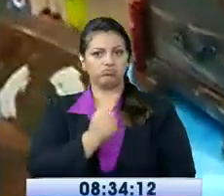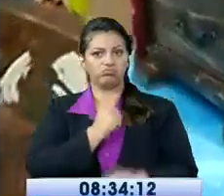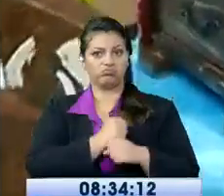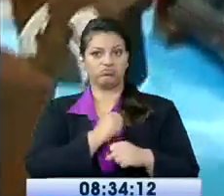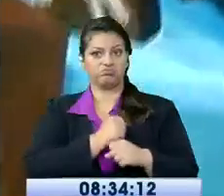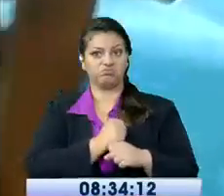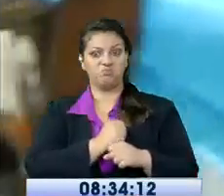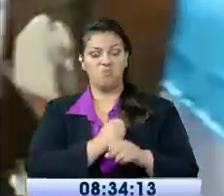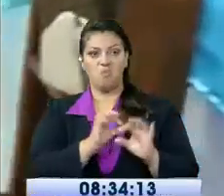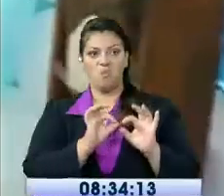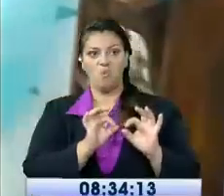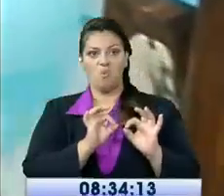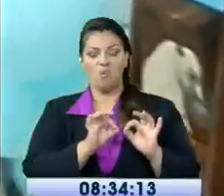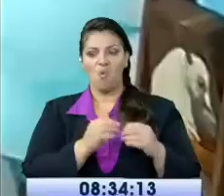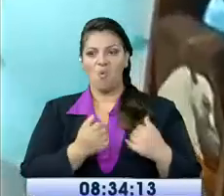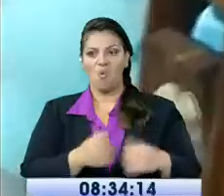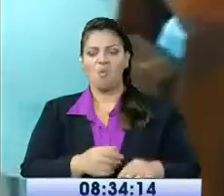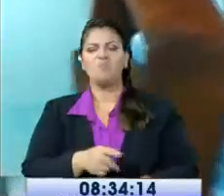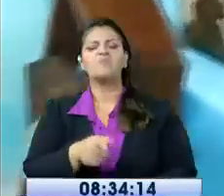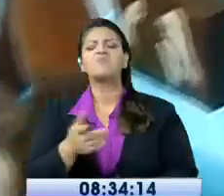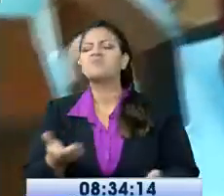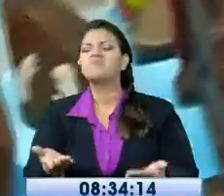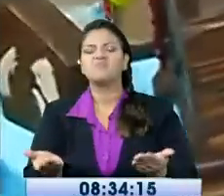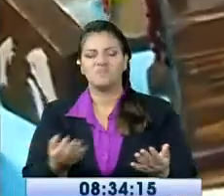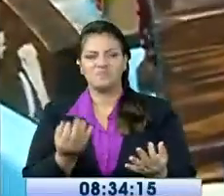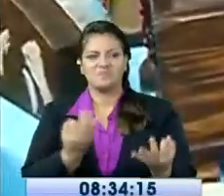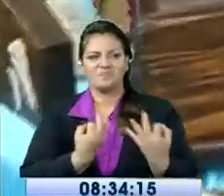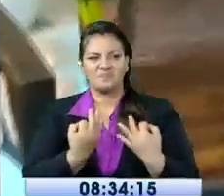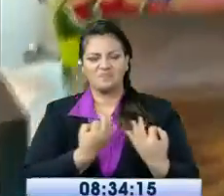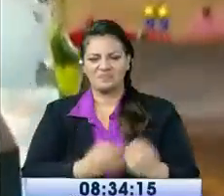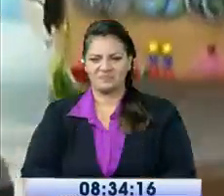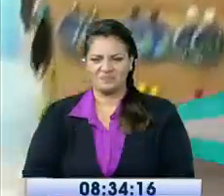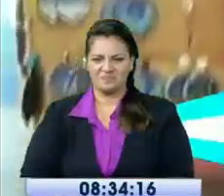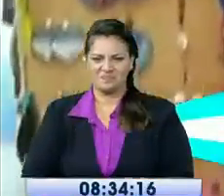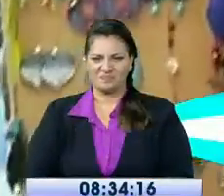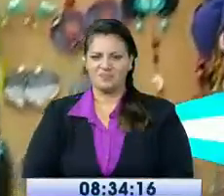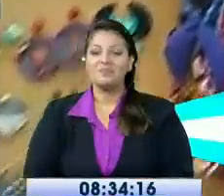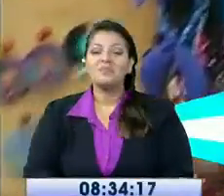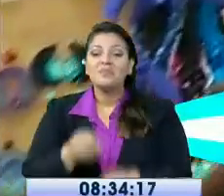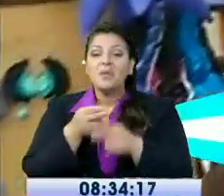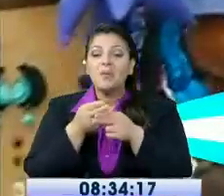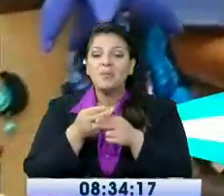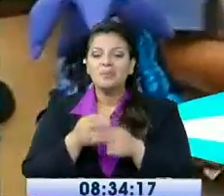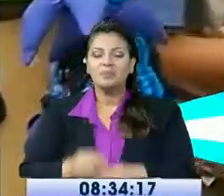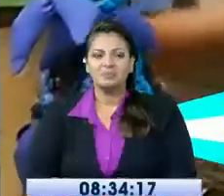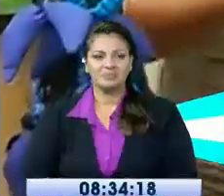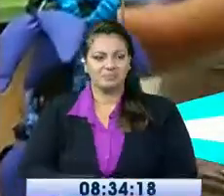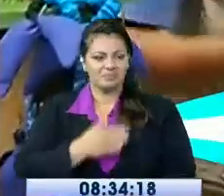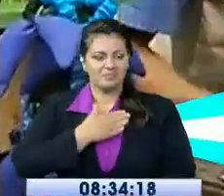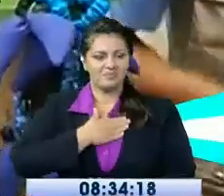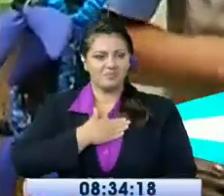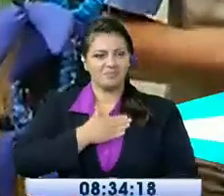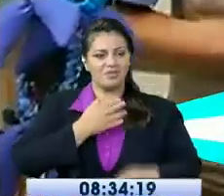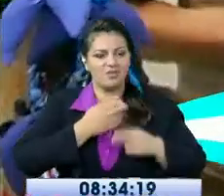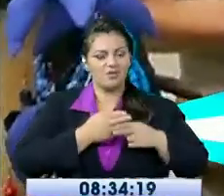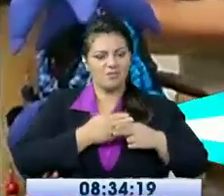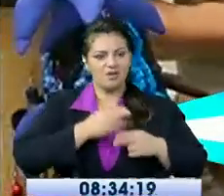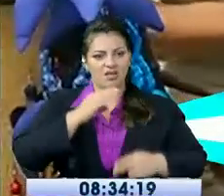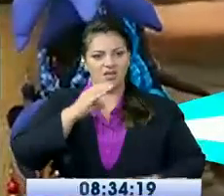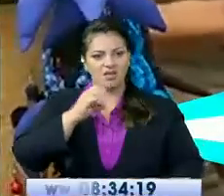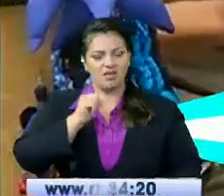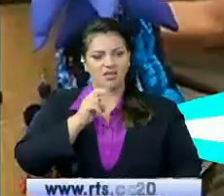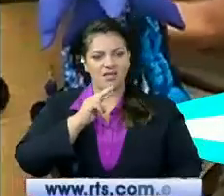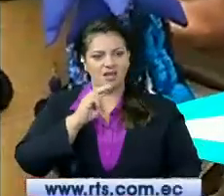nos dé un pequeño detalle de lo que tenemos por acá. Mi estimada amiga, muy buenos días. Muy bueno. ¿Su nombre, por favor? Carmen Villafuerte. Doña Carmita, cuénteme